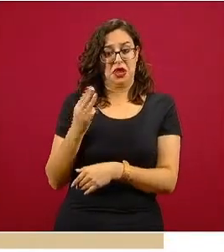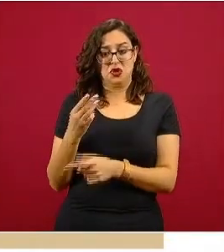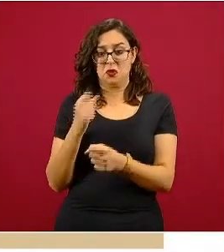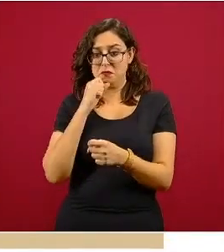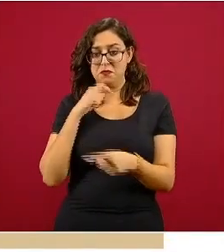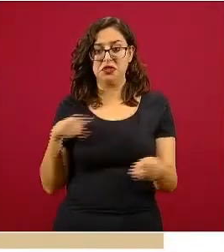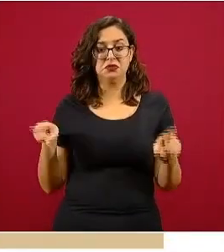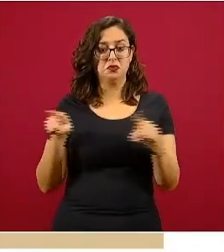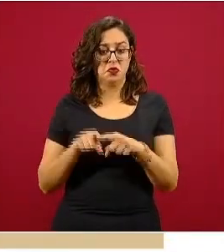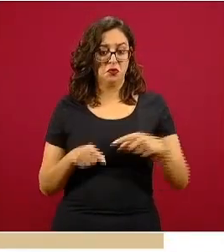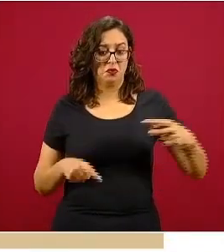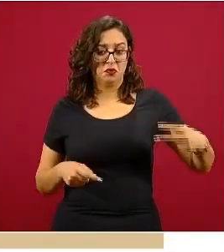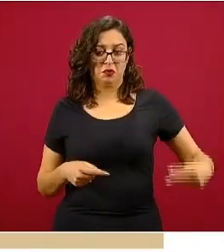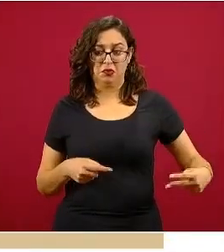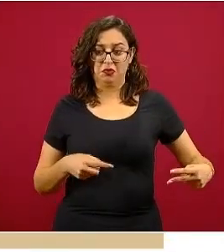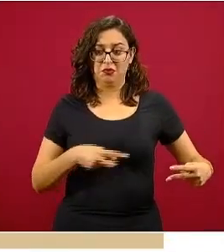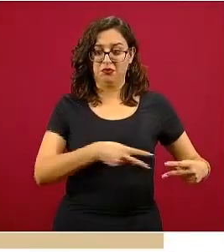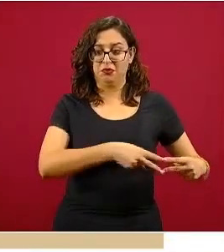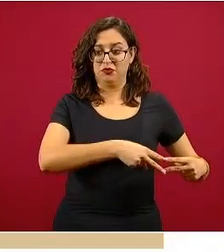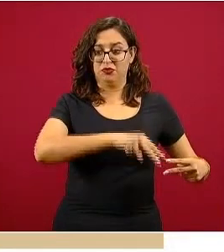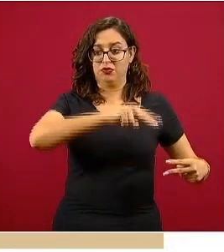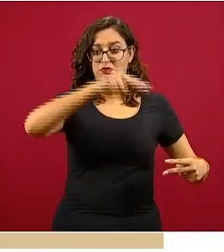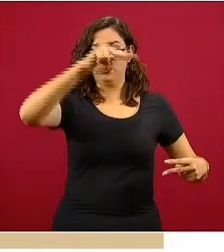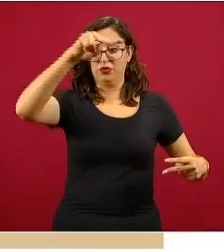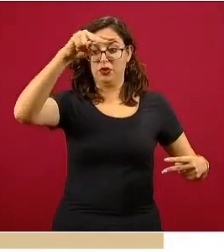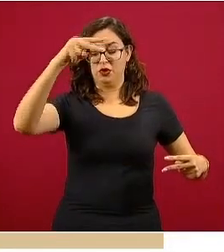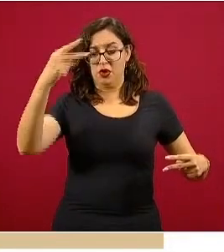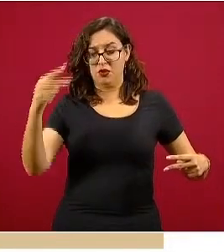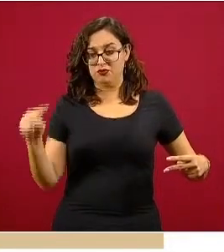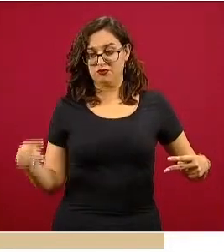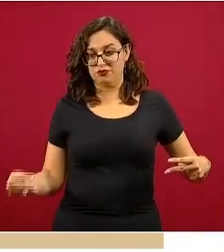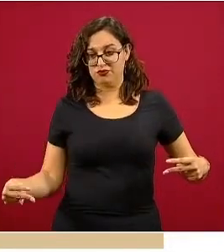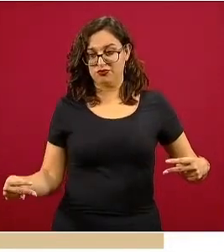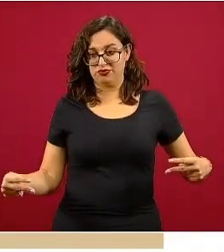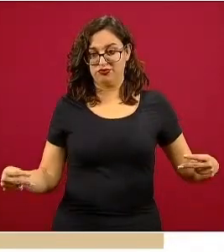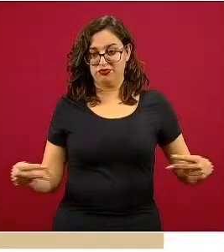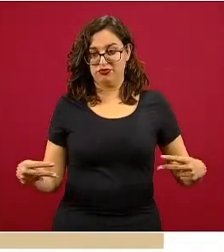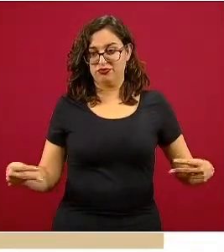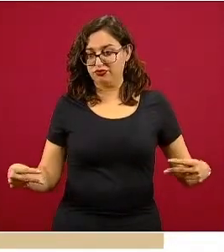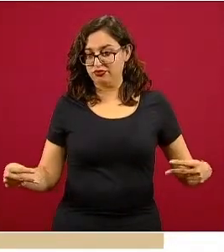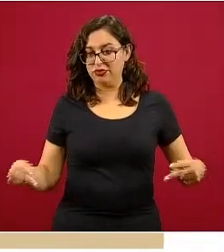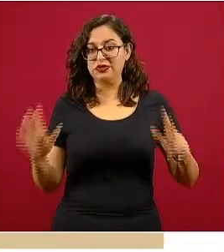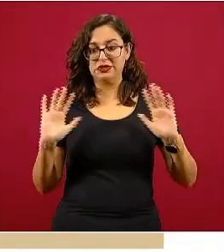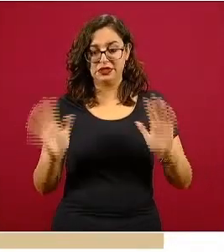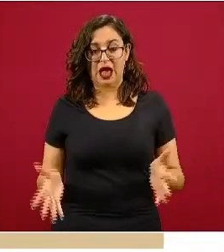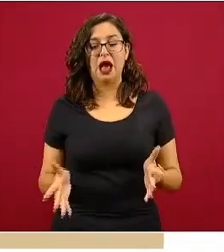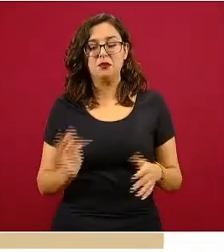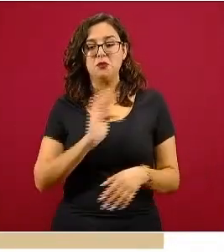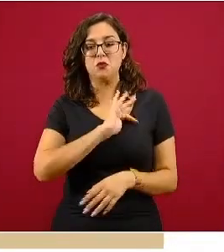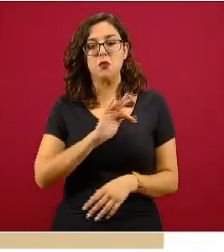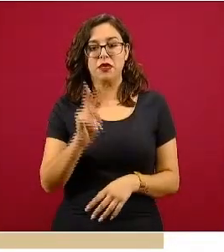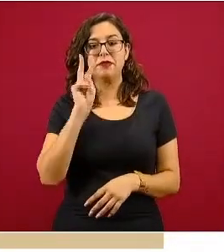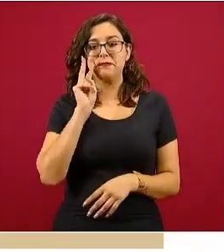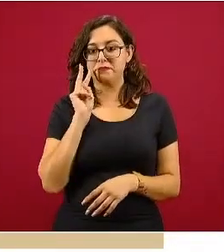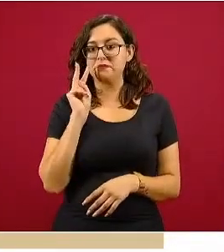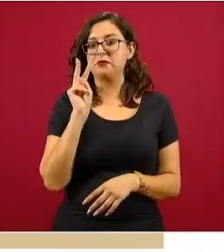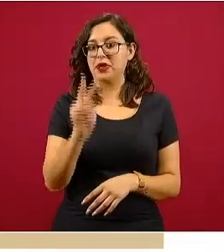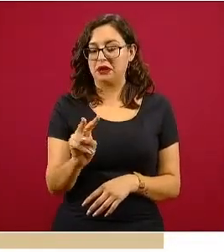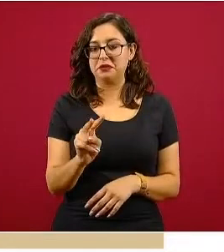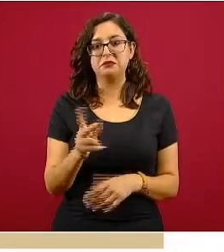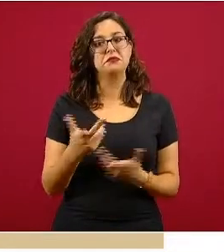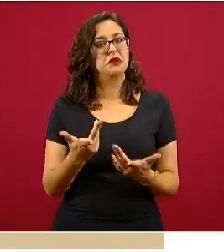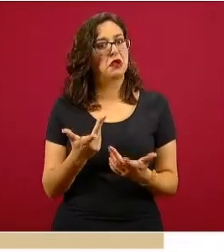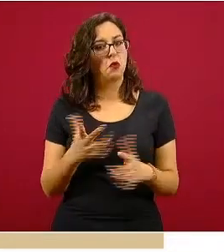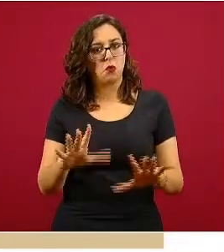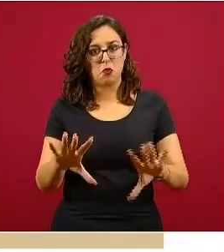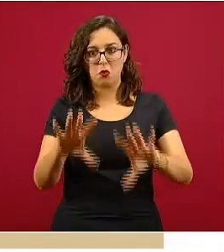esto también es congruente, la curva que vemos y la tendencia de las hospitalizaciones, cómo ha tenido un descenso bastante